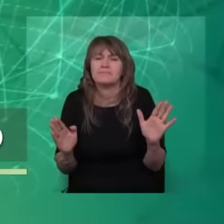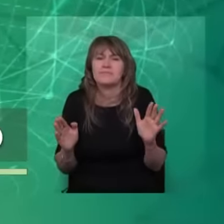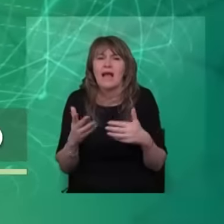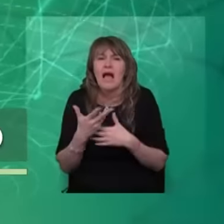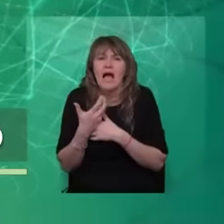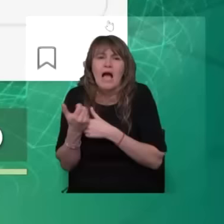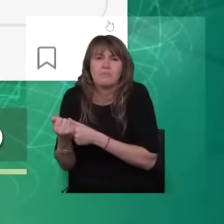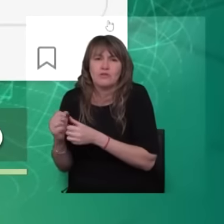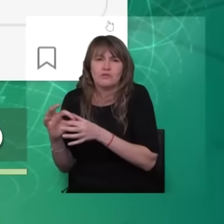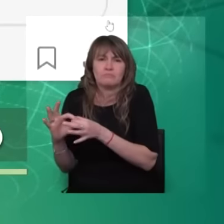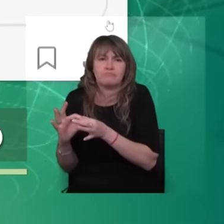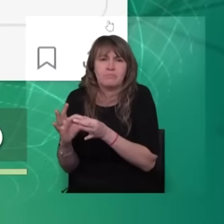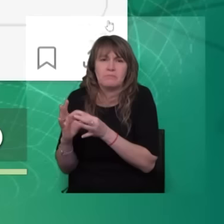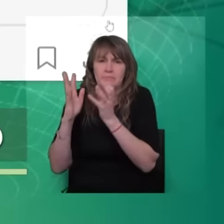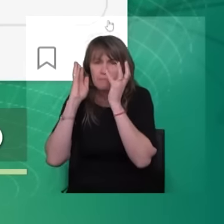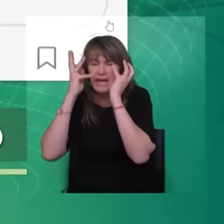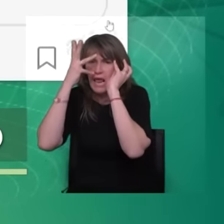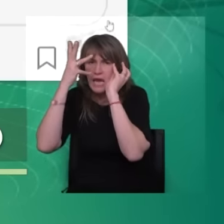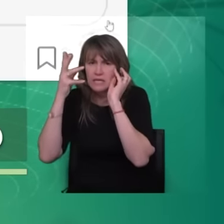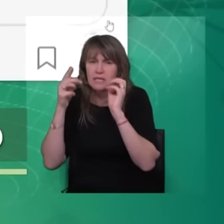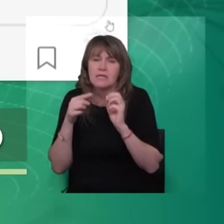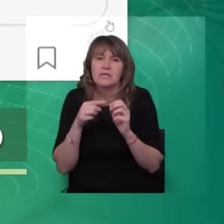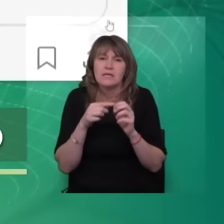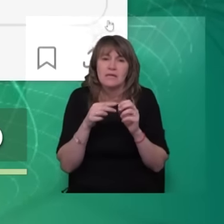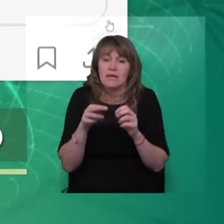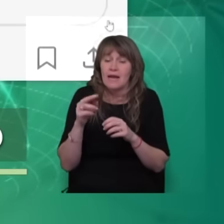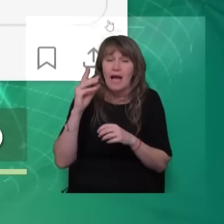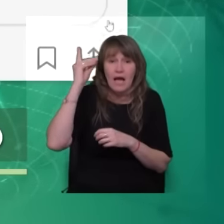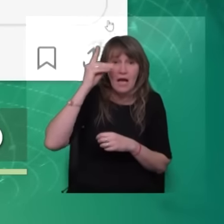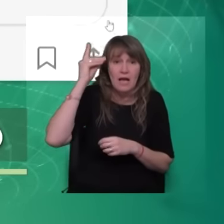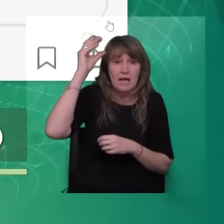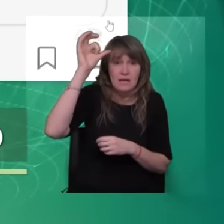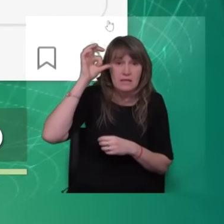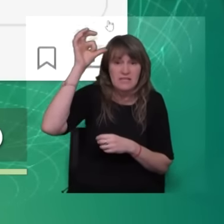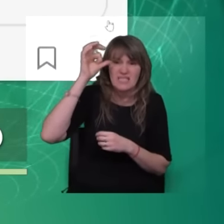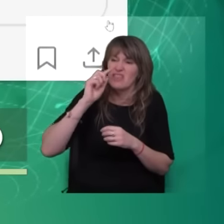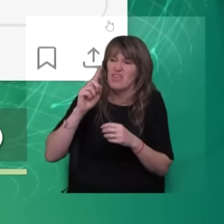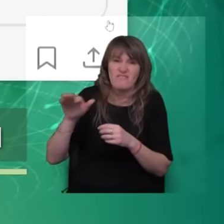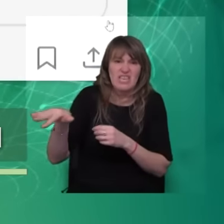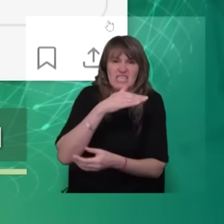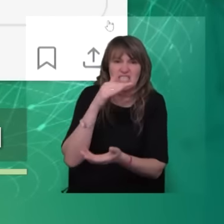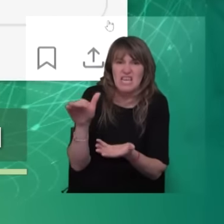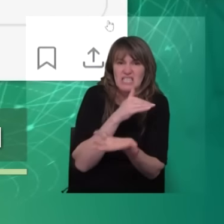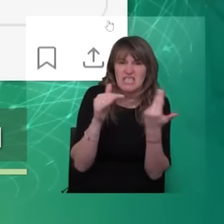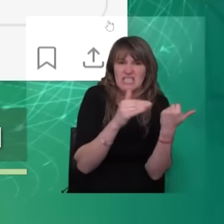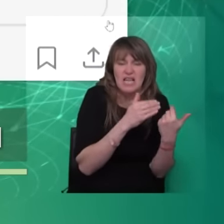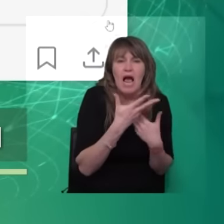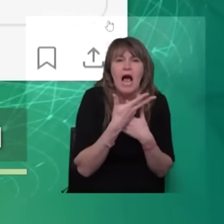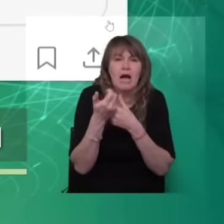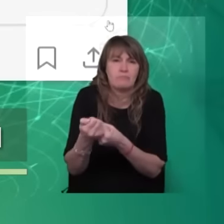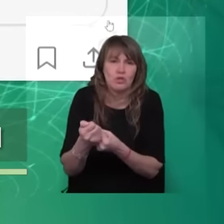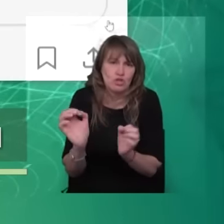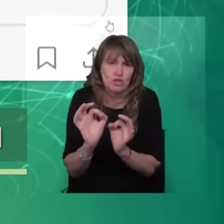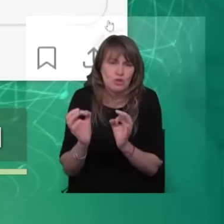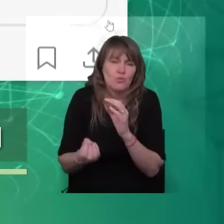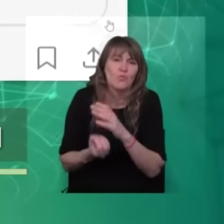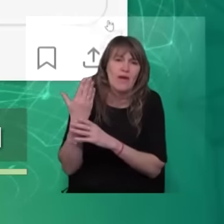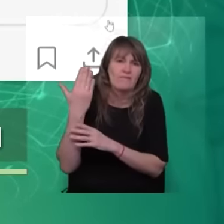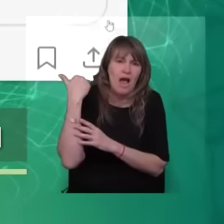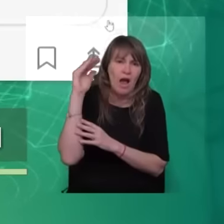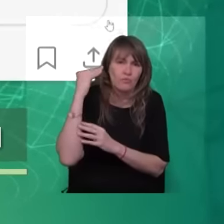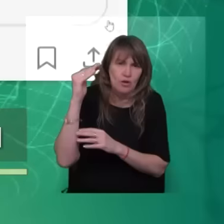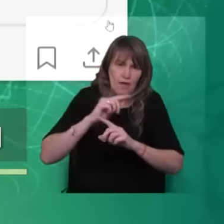con el partido de mi ley e hizo retirar a sus representantes de la asamblea que pretendía aglutinar apoyos para las nuevas autoridades y salió al